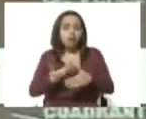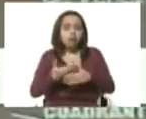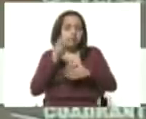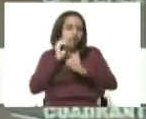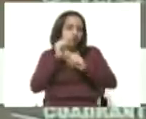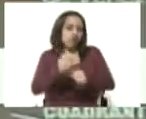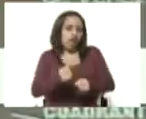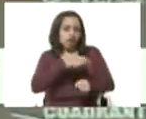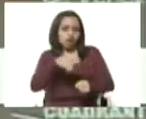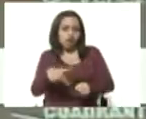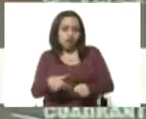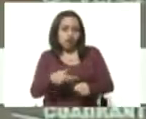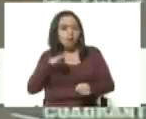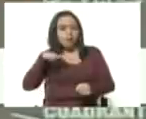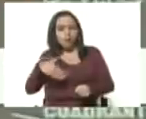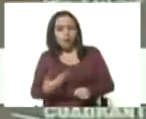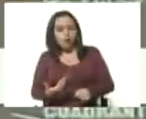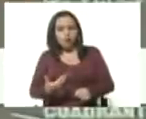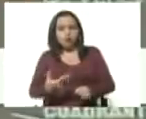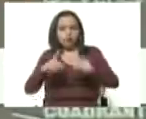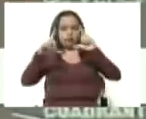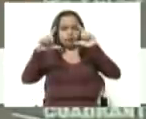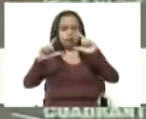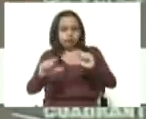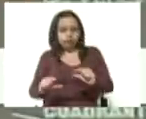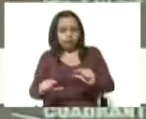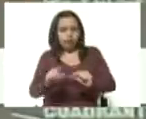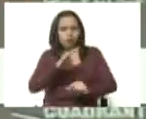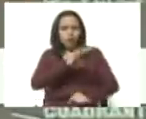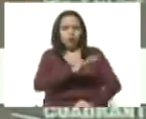logrado disminuir un